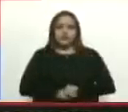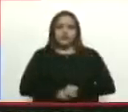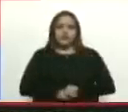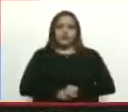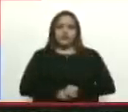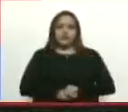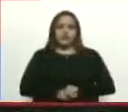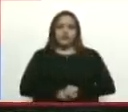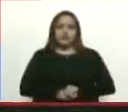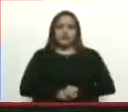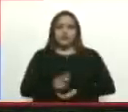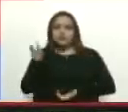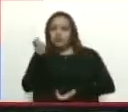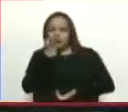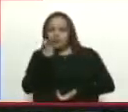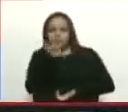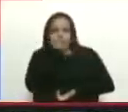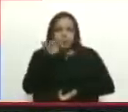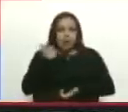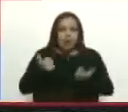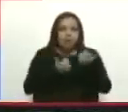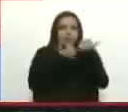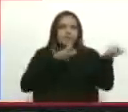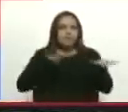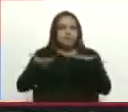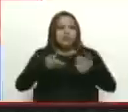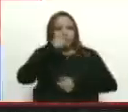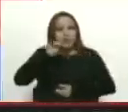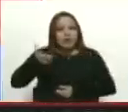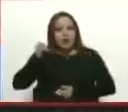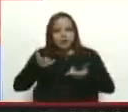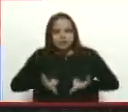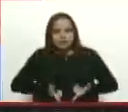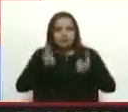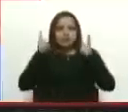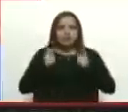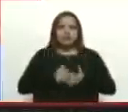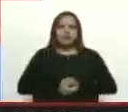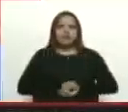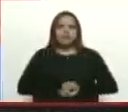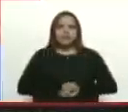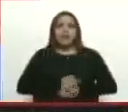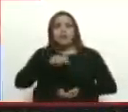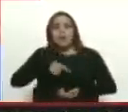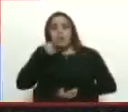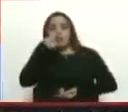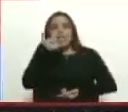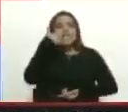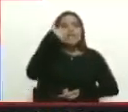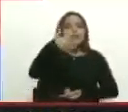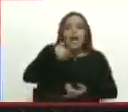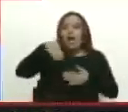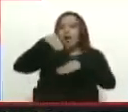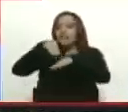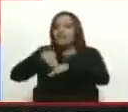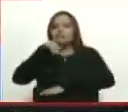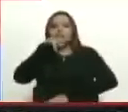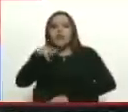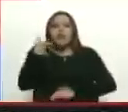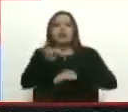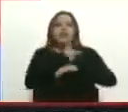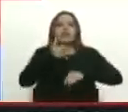hacia los servicios, donde el pueblo ha tenido el acceso a poder decir, llamar, informar, y el